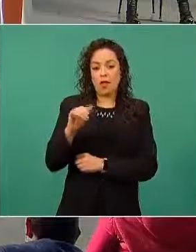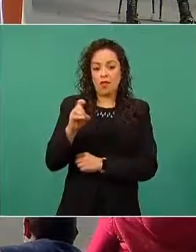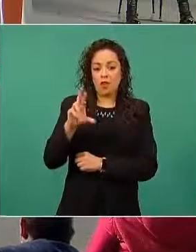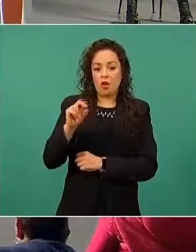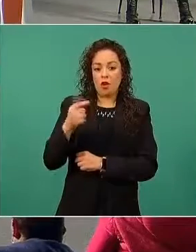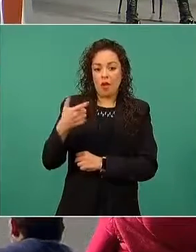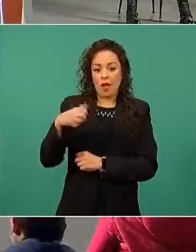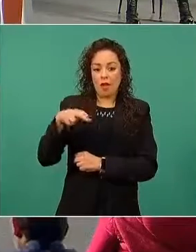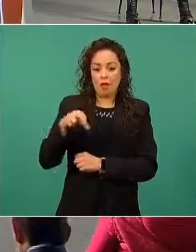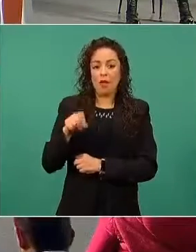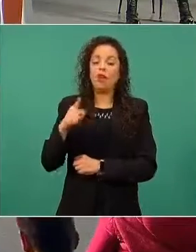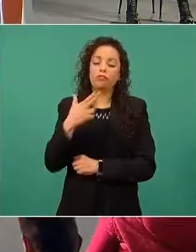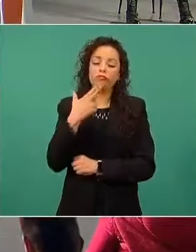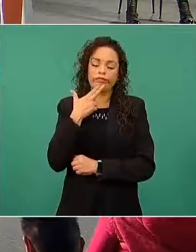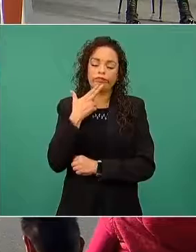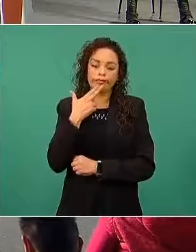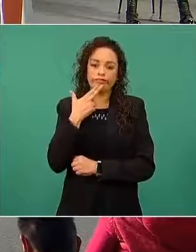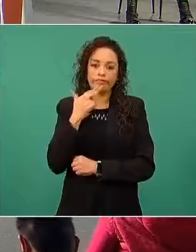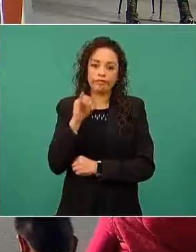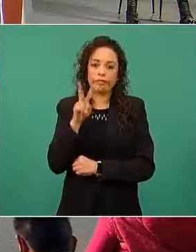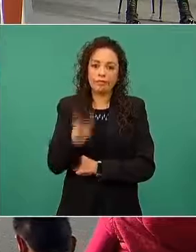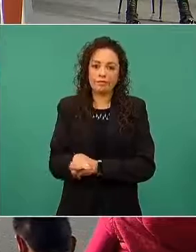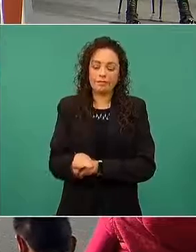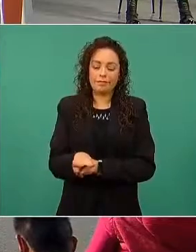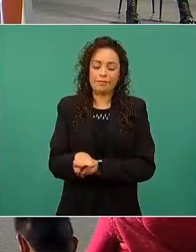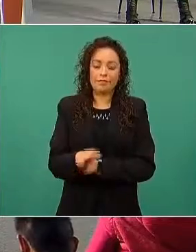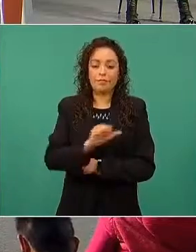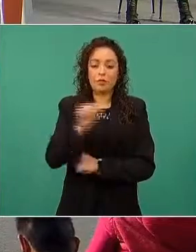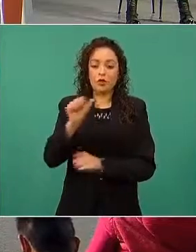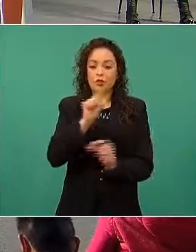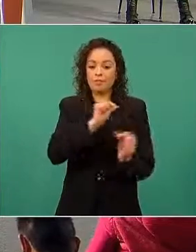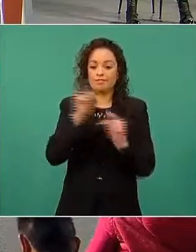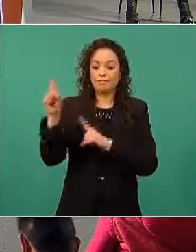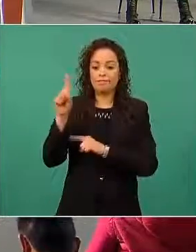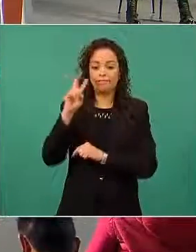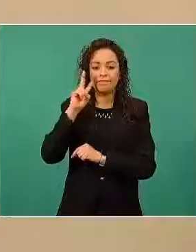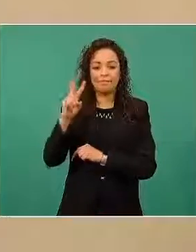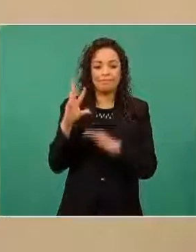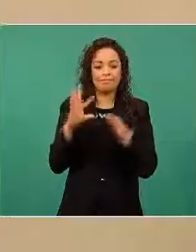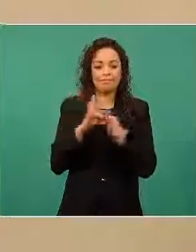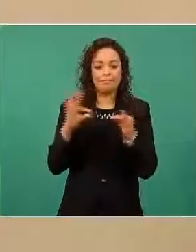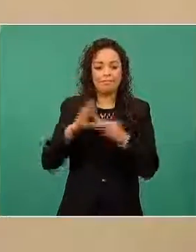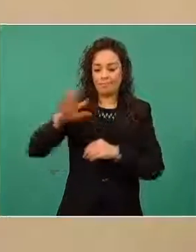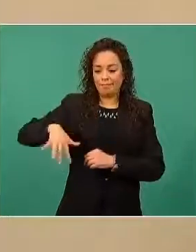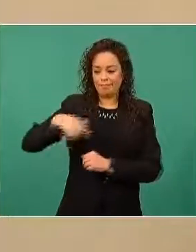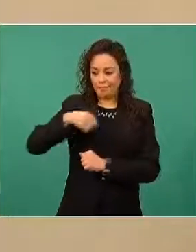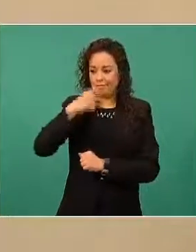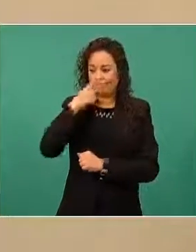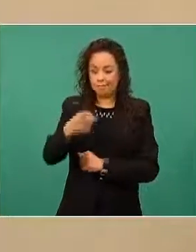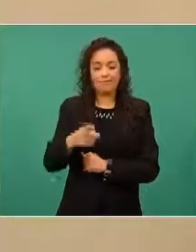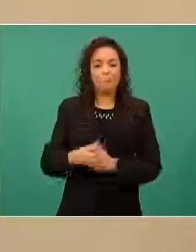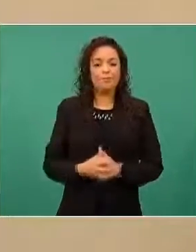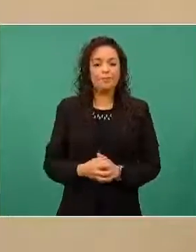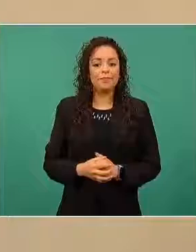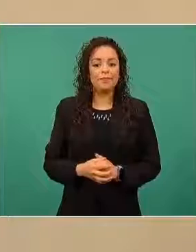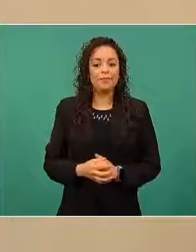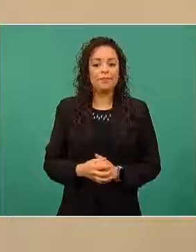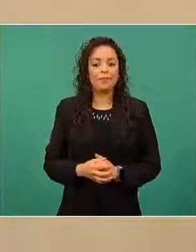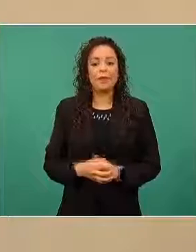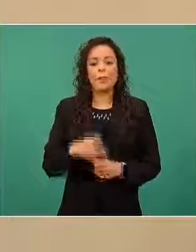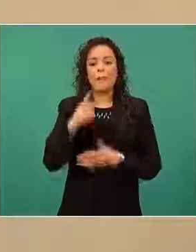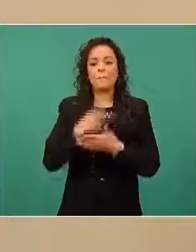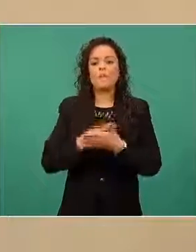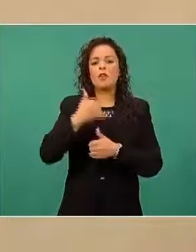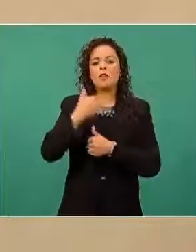servir. La que sigue. Esto es lo que habíamos comentado. La que sigue. ¿Cuál es el proyecto